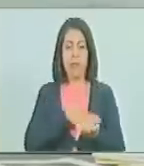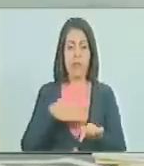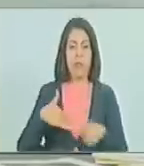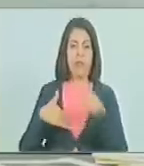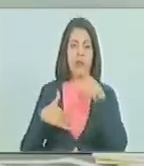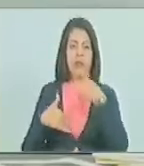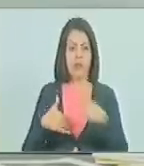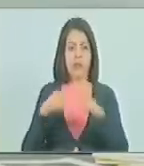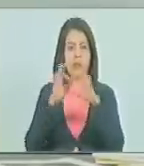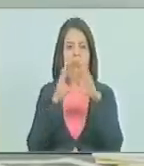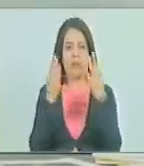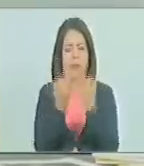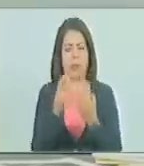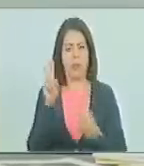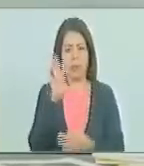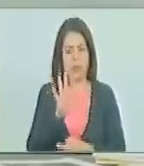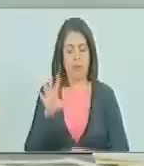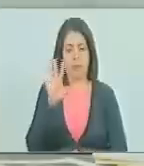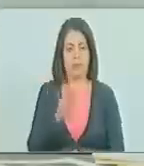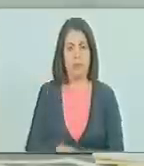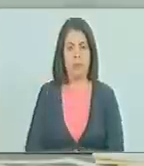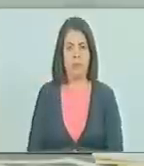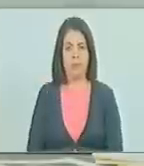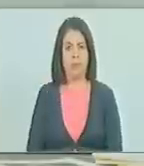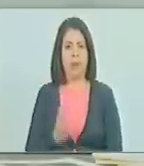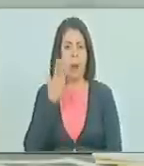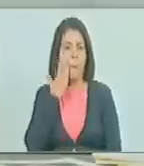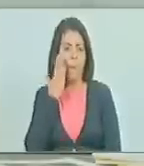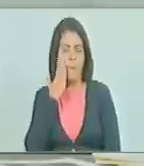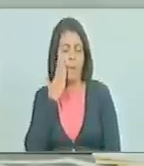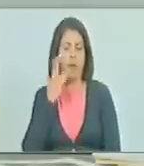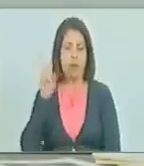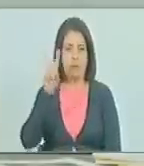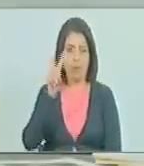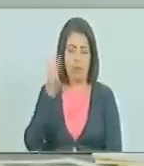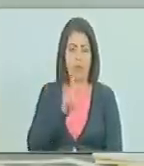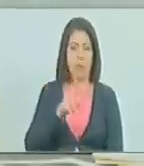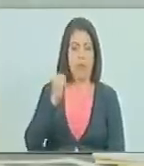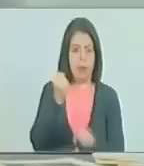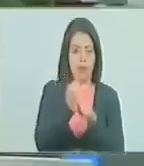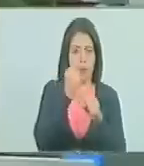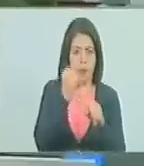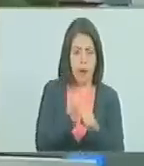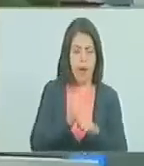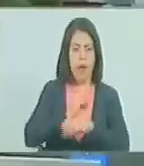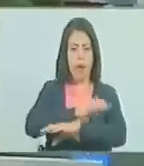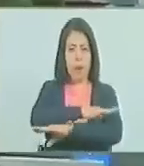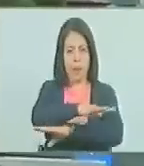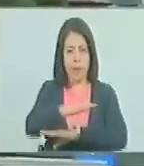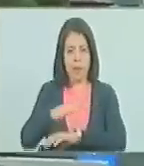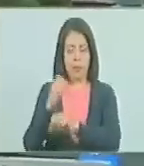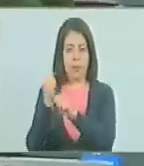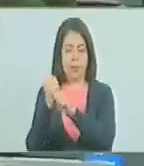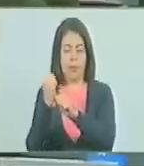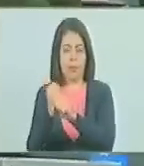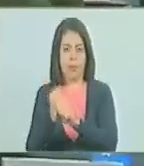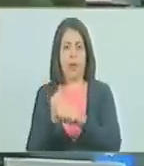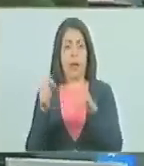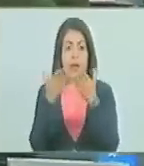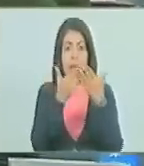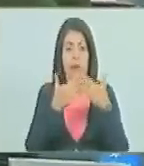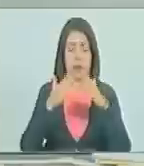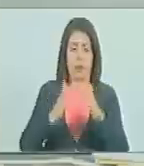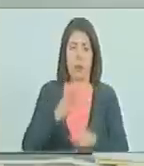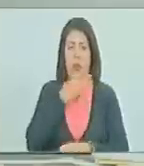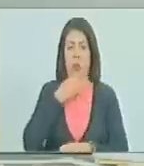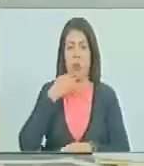hablarle a la familia venezolana, a la madre venezolana, al trabajador, al campesino, al obrero, al estudiante,